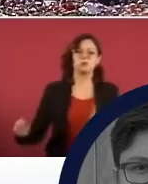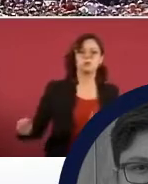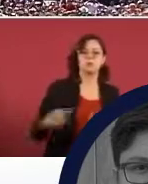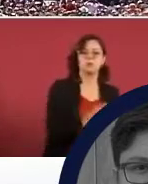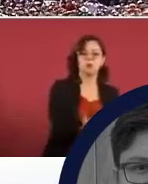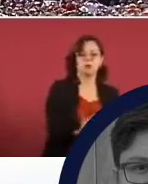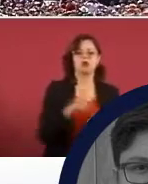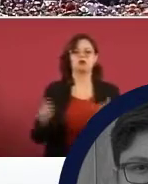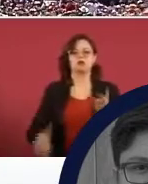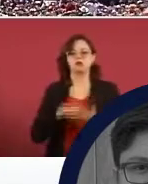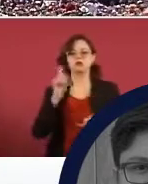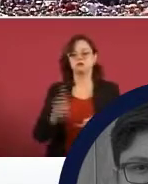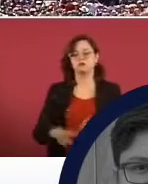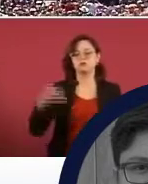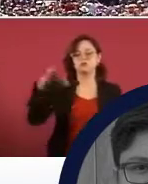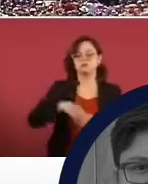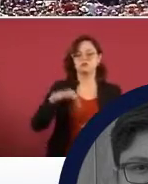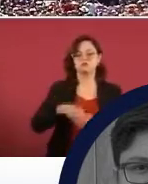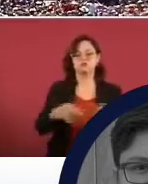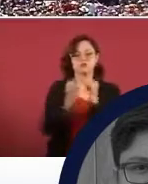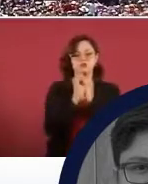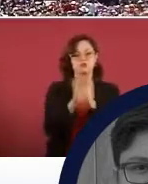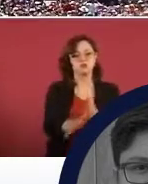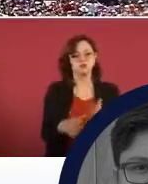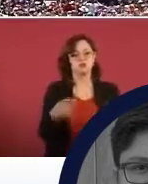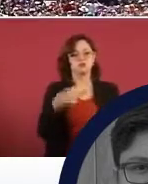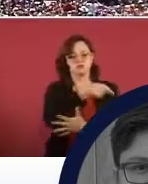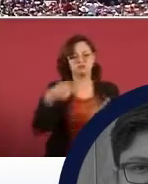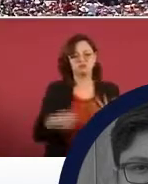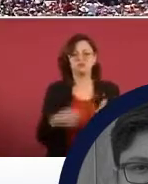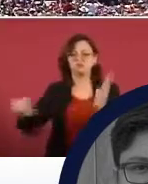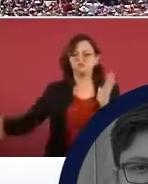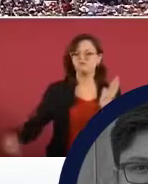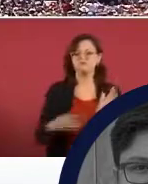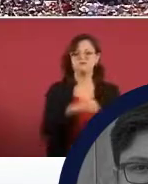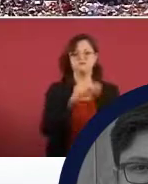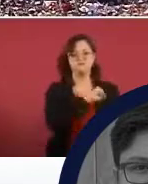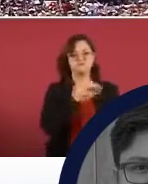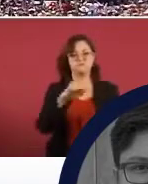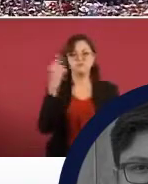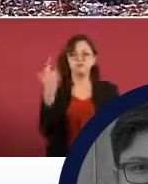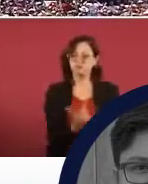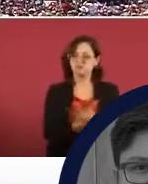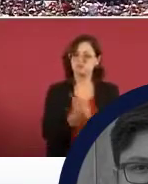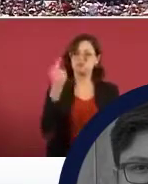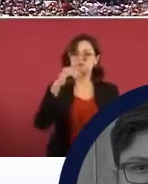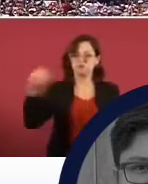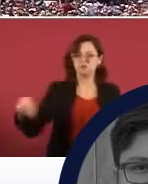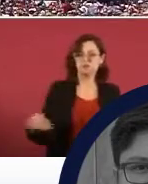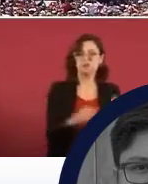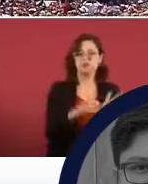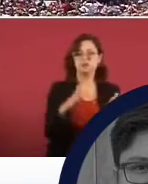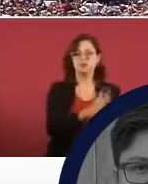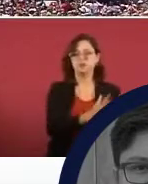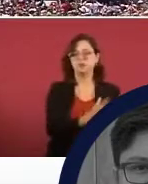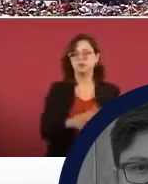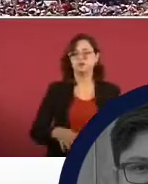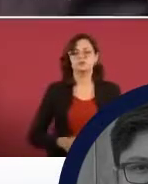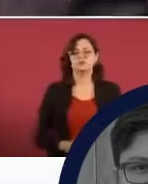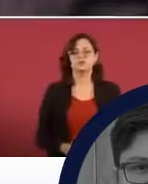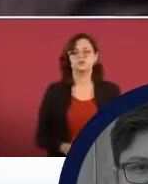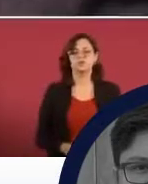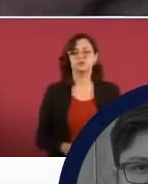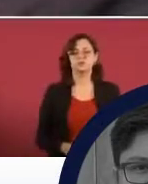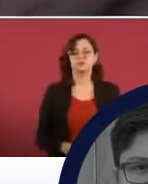Cada vez más, los grupos de interés que estaban asociados a los partidos del viejo régimen,